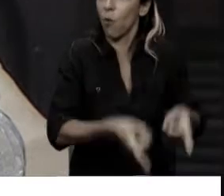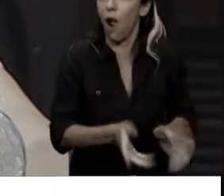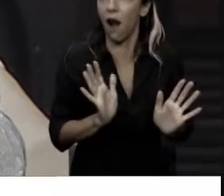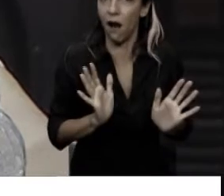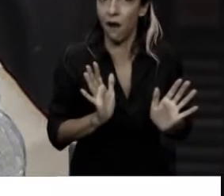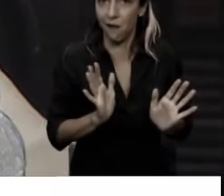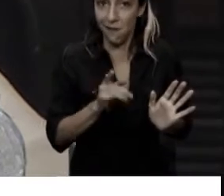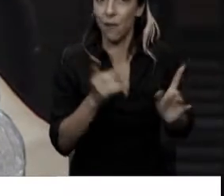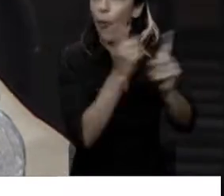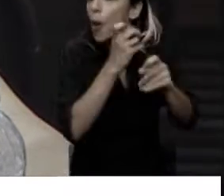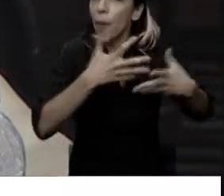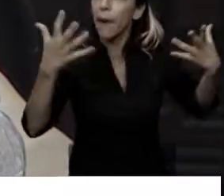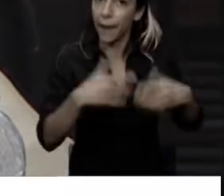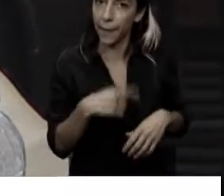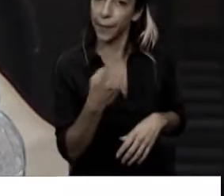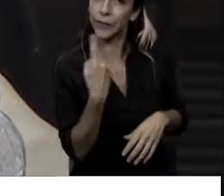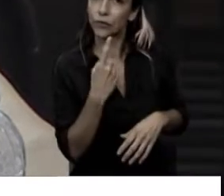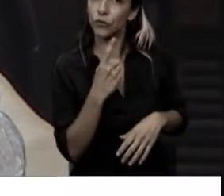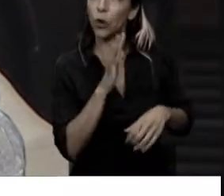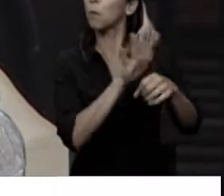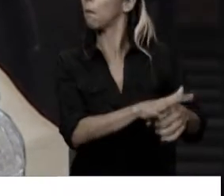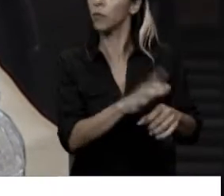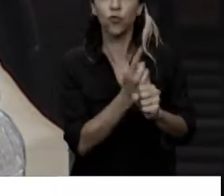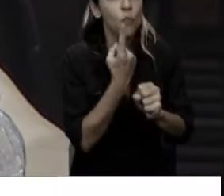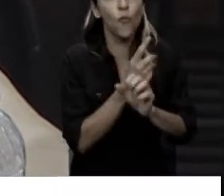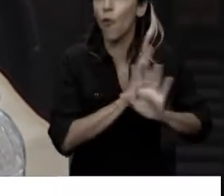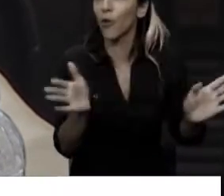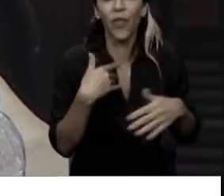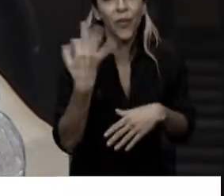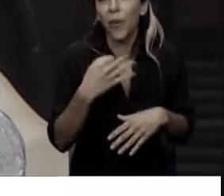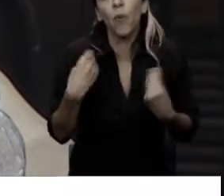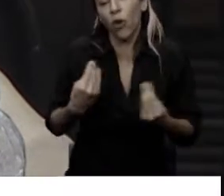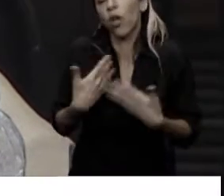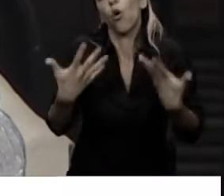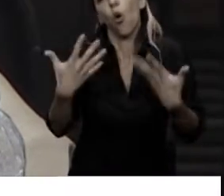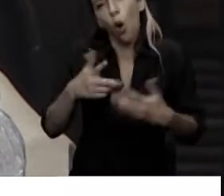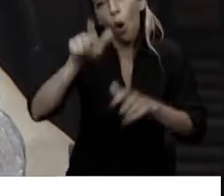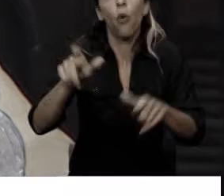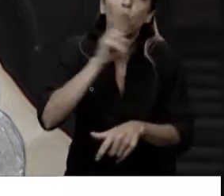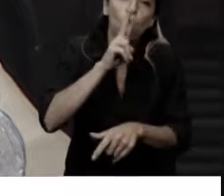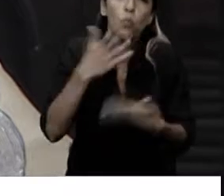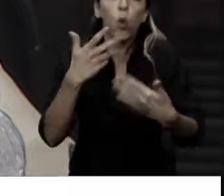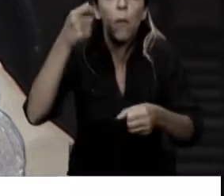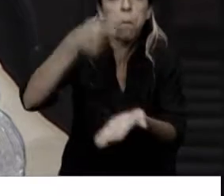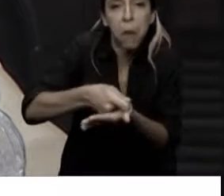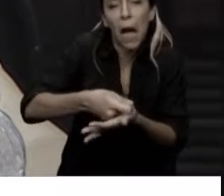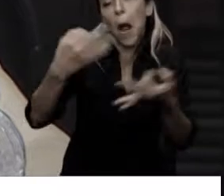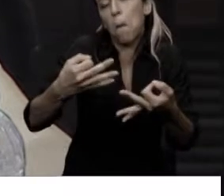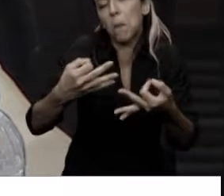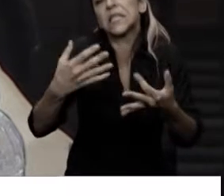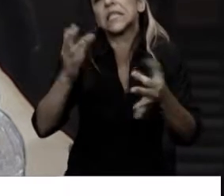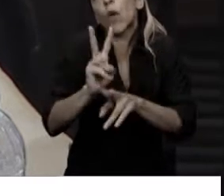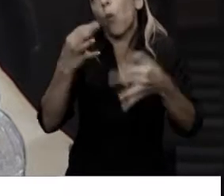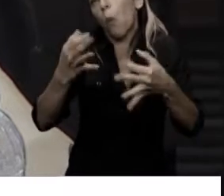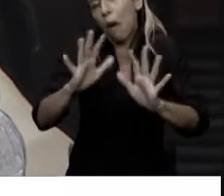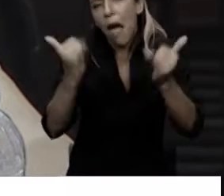ocultarse. Porque seguramente las mujeres que puedan van a pagar abortos en lugares seguros, mientras las mujeres más